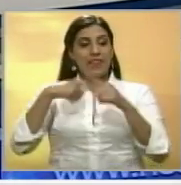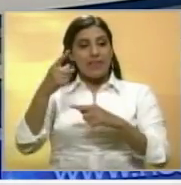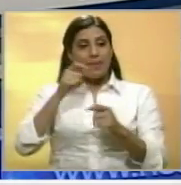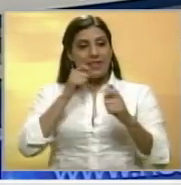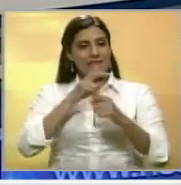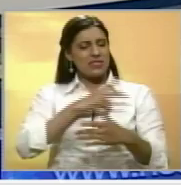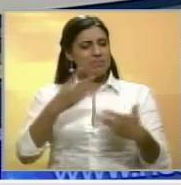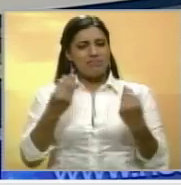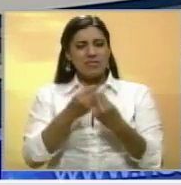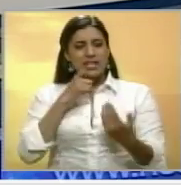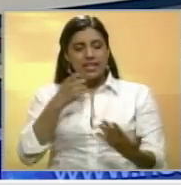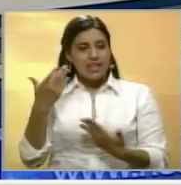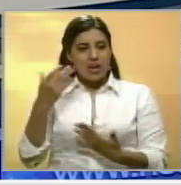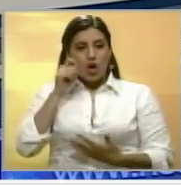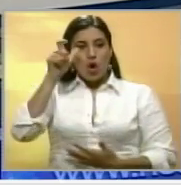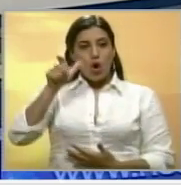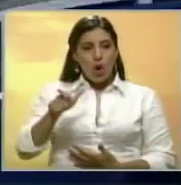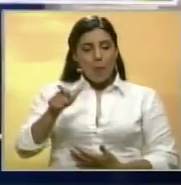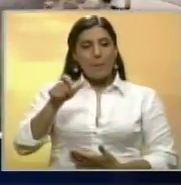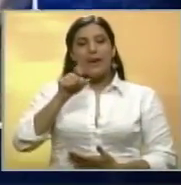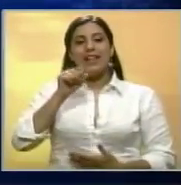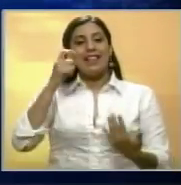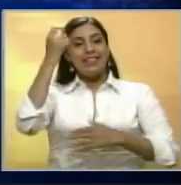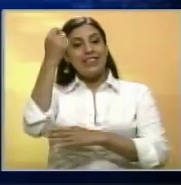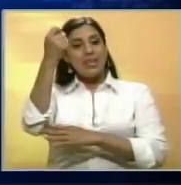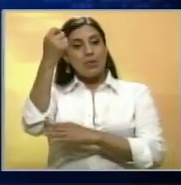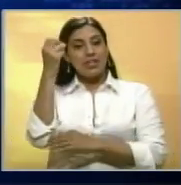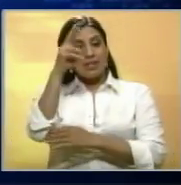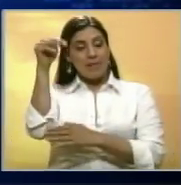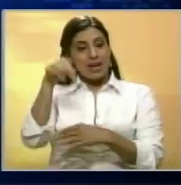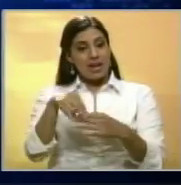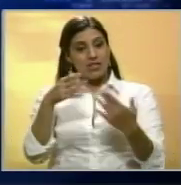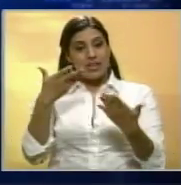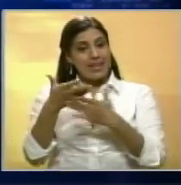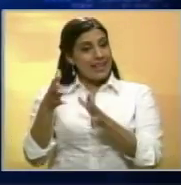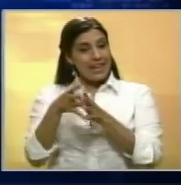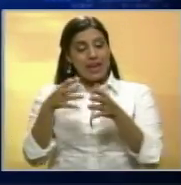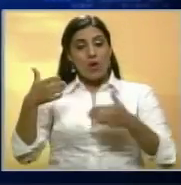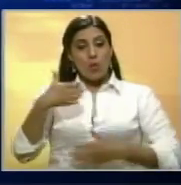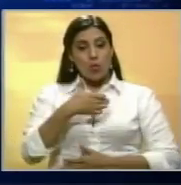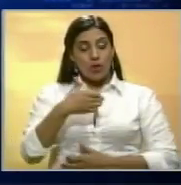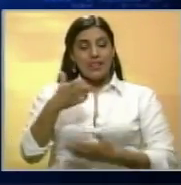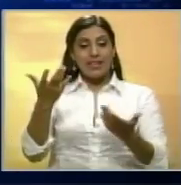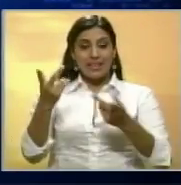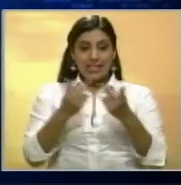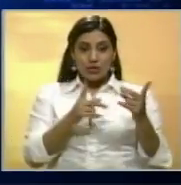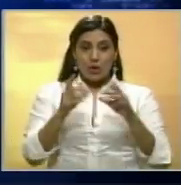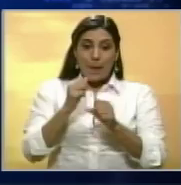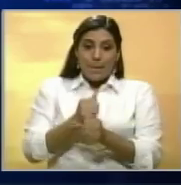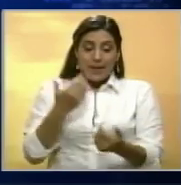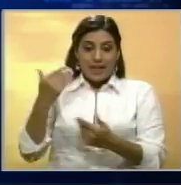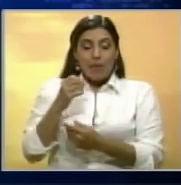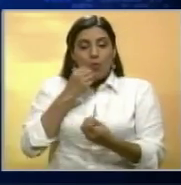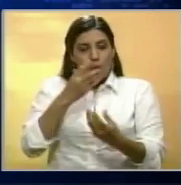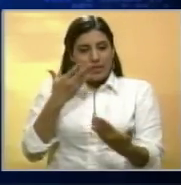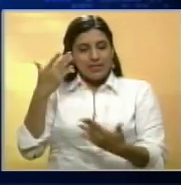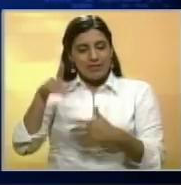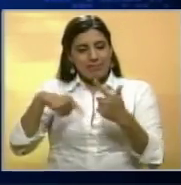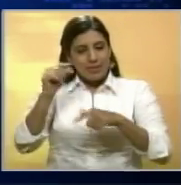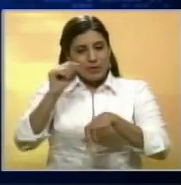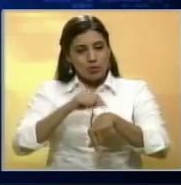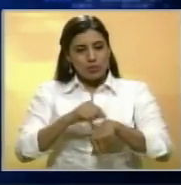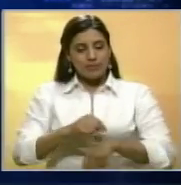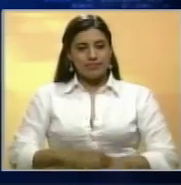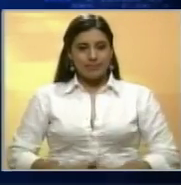regreso en entrevista a Venevisión nos acompaña José Manuel Olivares, diputado a la Asamblea Nacional por la Unidad. Ya está aquí en el estudio con nosotros, así que los esperamos en